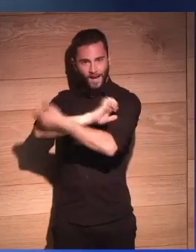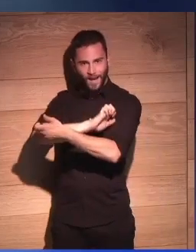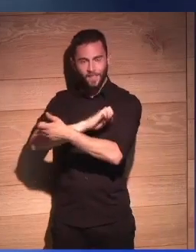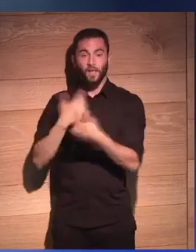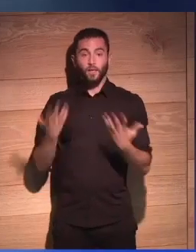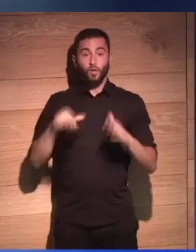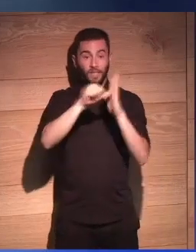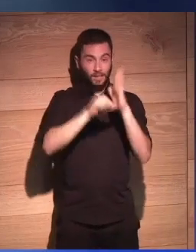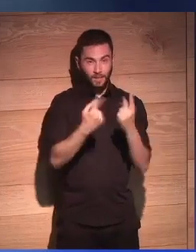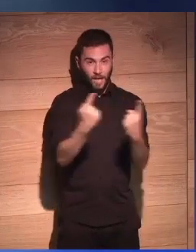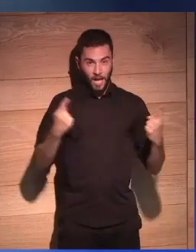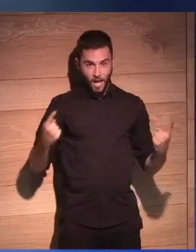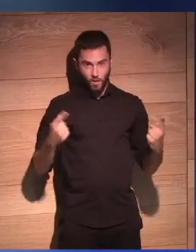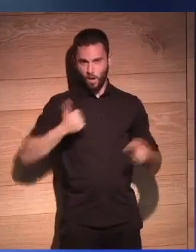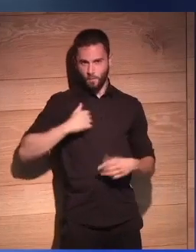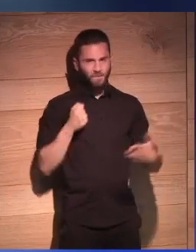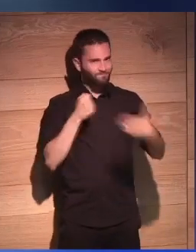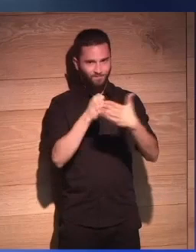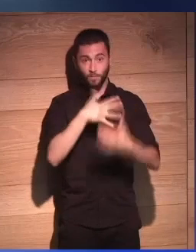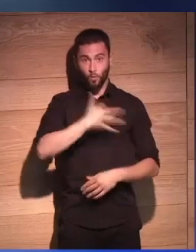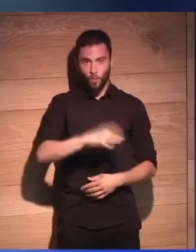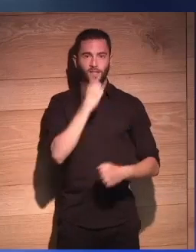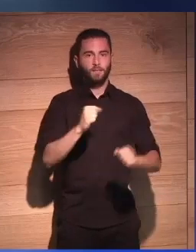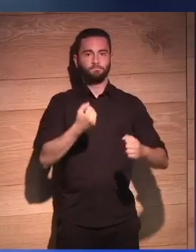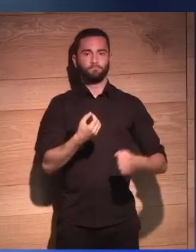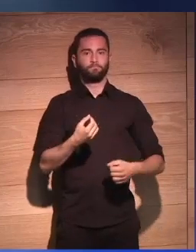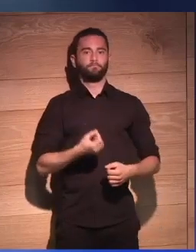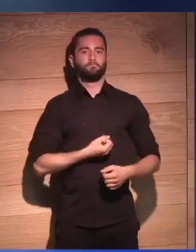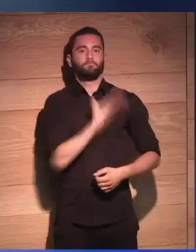capítulo a tope, si lo abrazamos con ese espíritu